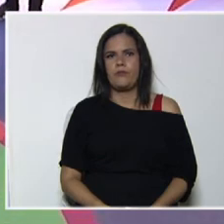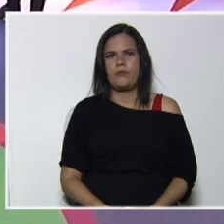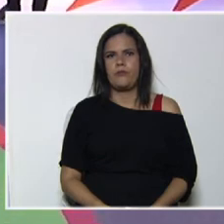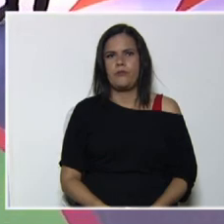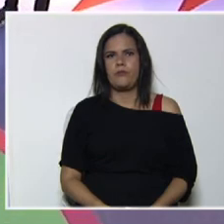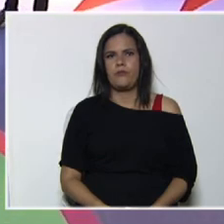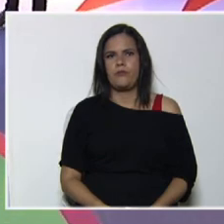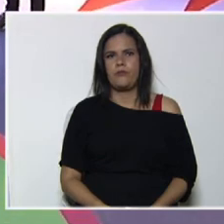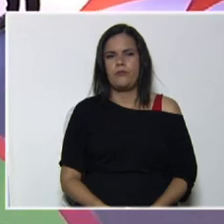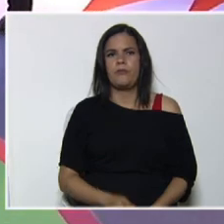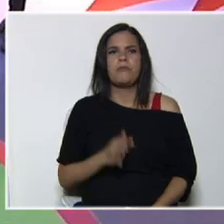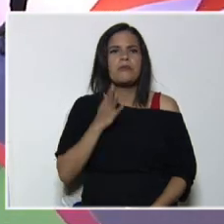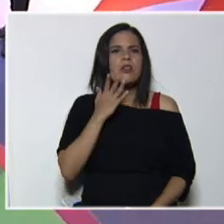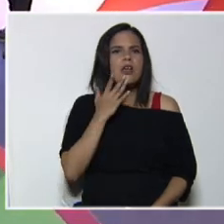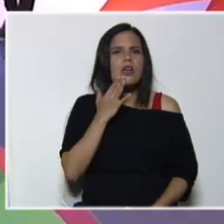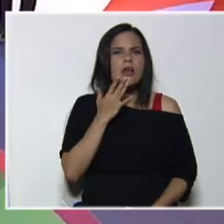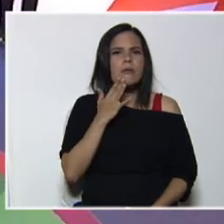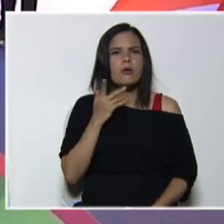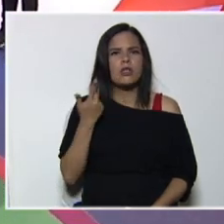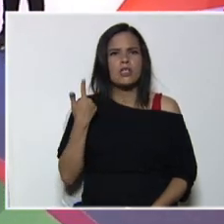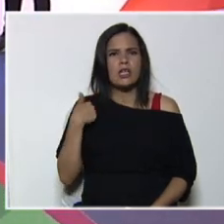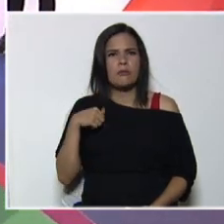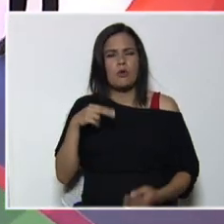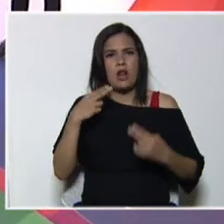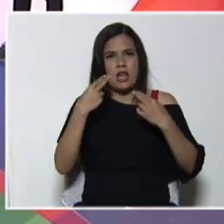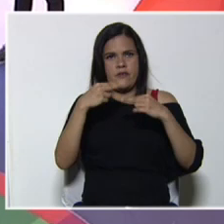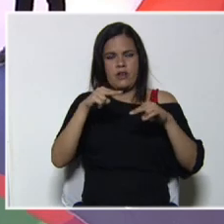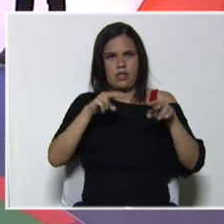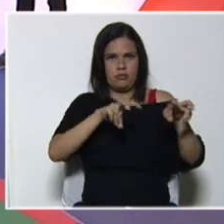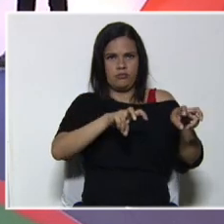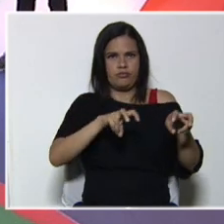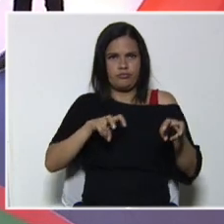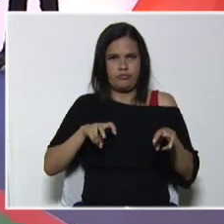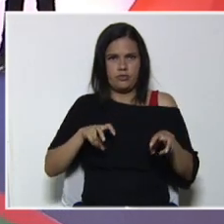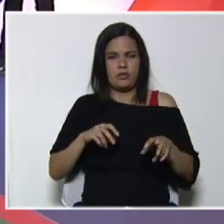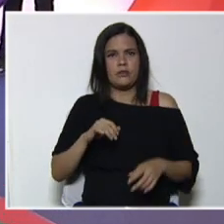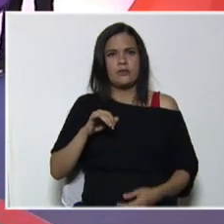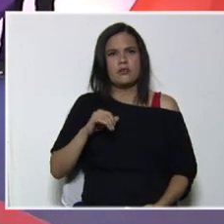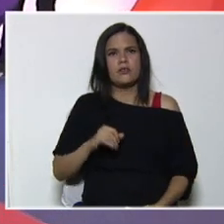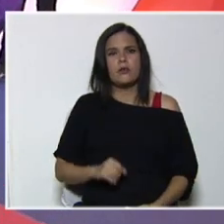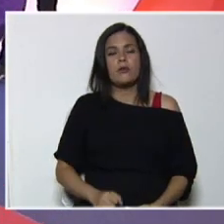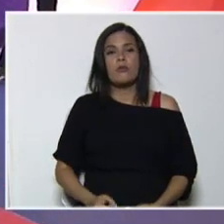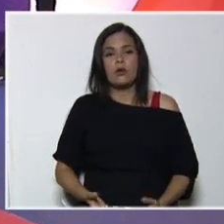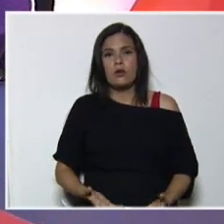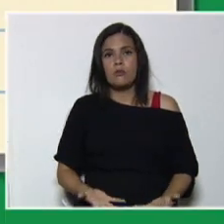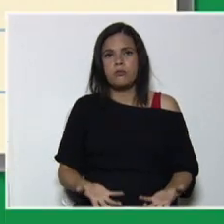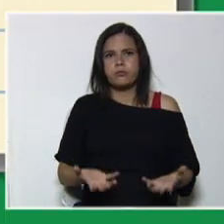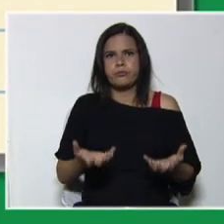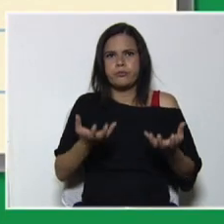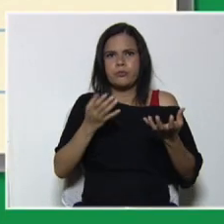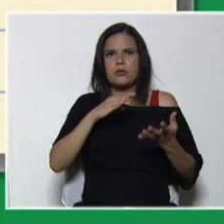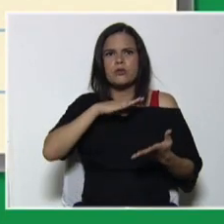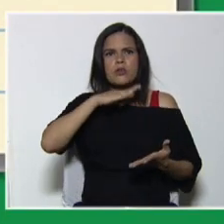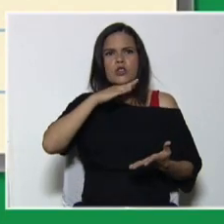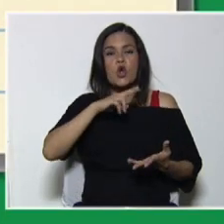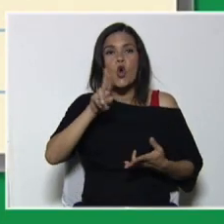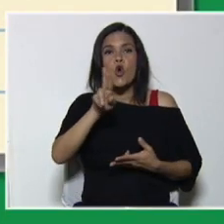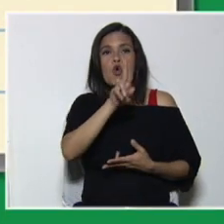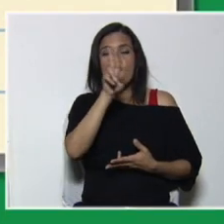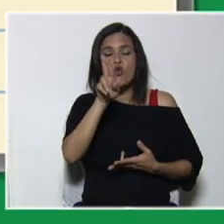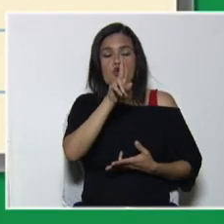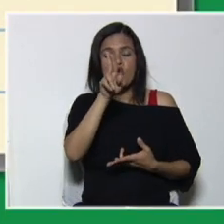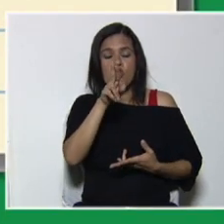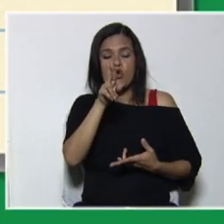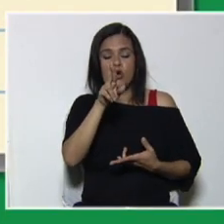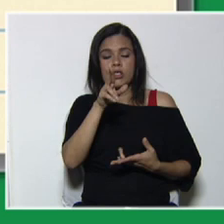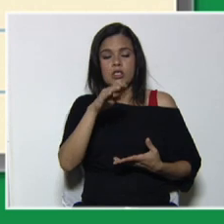Tenemos el, por ejemplo, la nivelación de los campos. La irrigación por inundación usa la gravedad de la tierra para